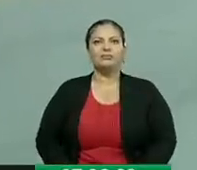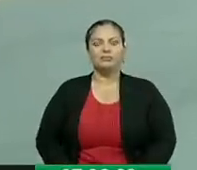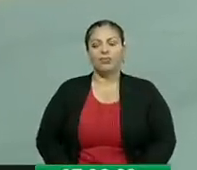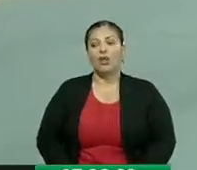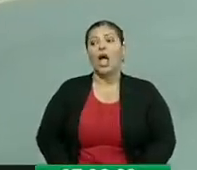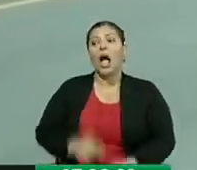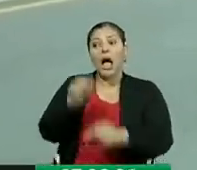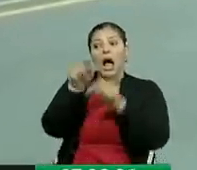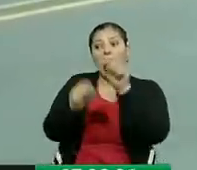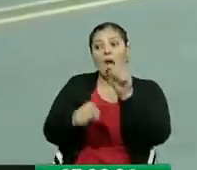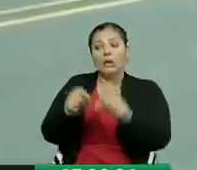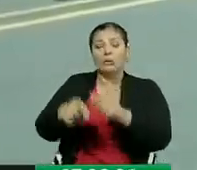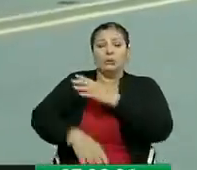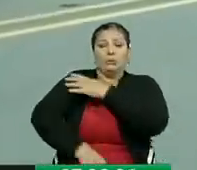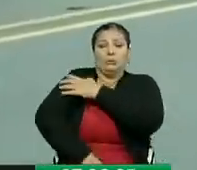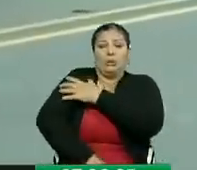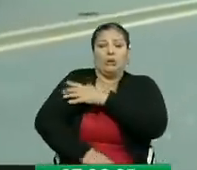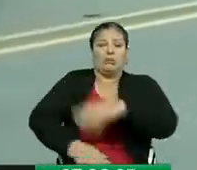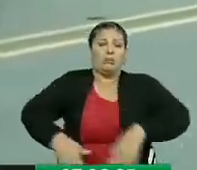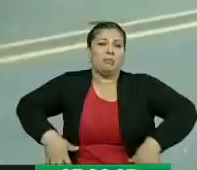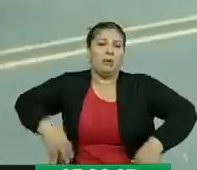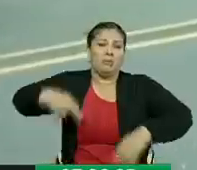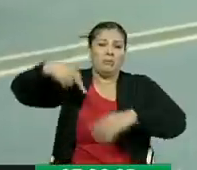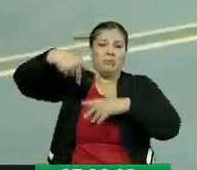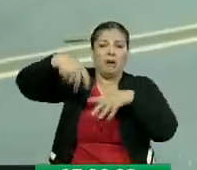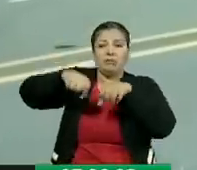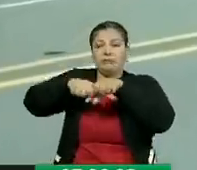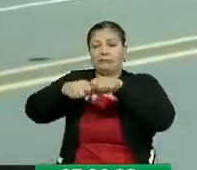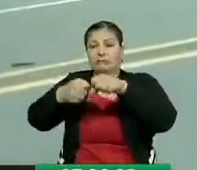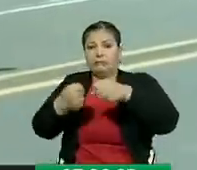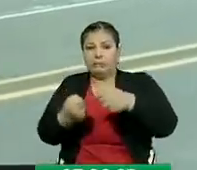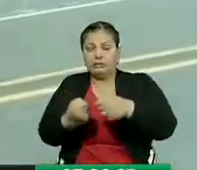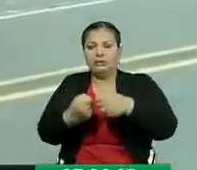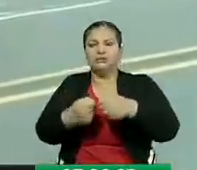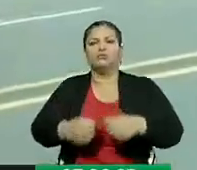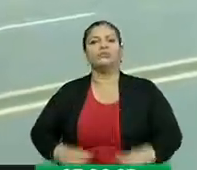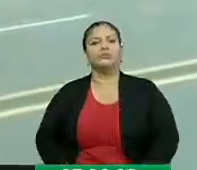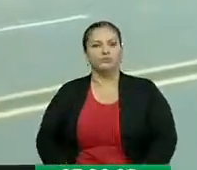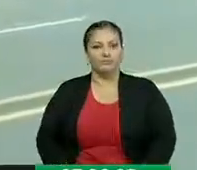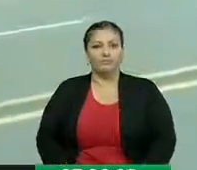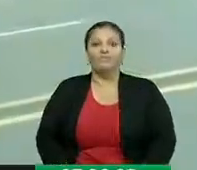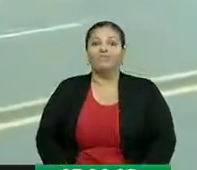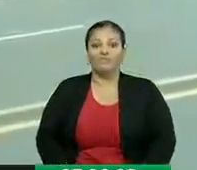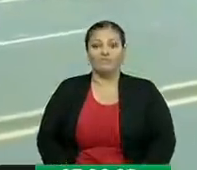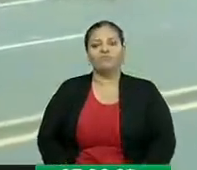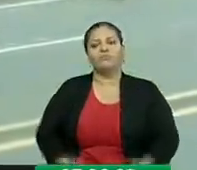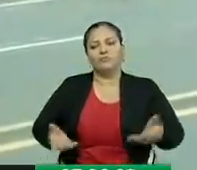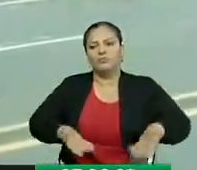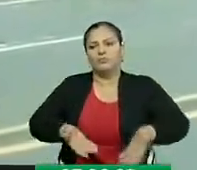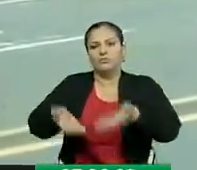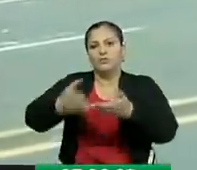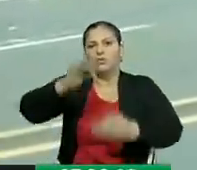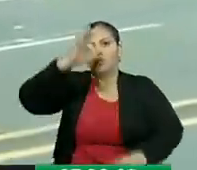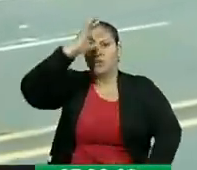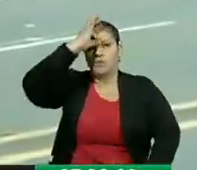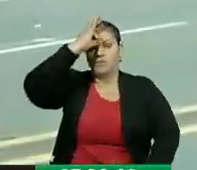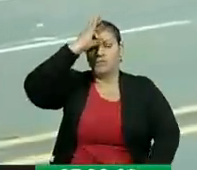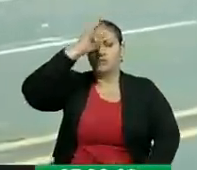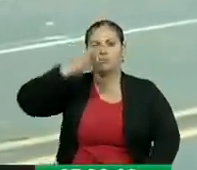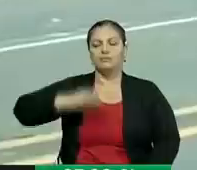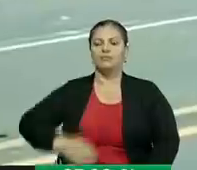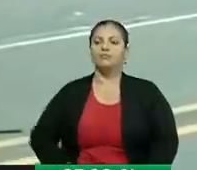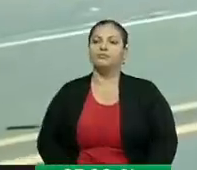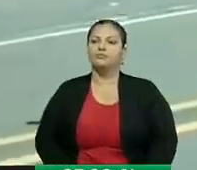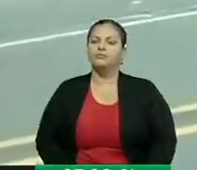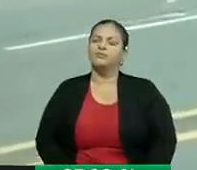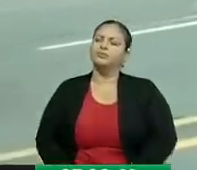policontusos, algunos con fracturas, se desconoce pues el diagnóstico exacto, pues darán las diferentes casas de salud. Bueno, esto es en cuanto a usted, el